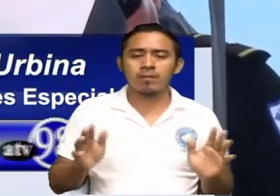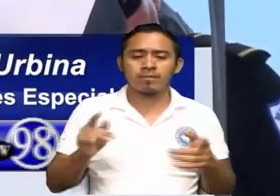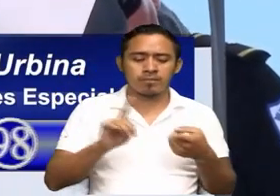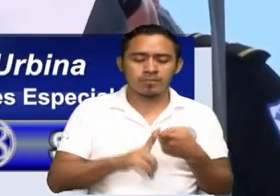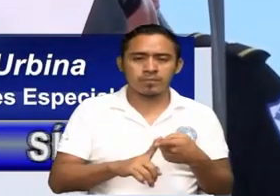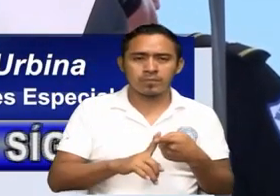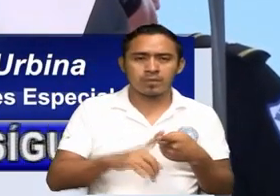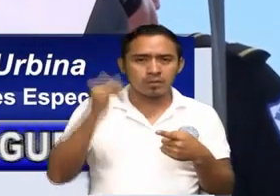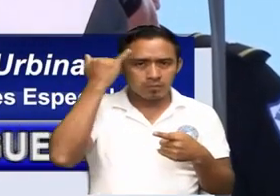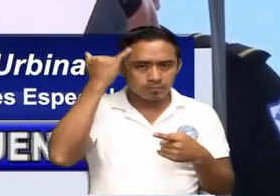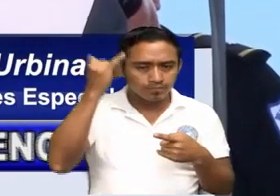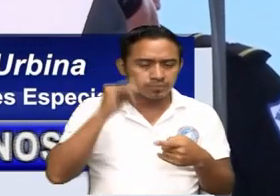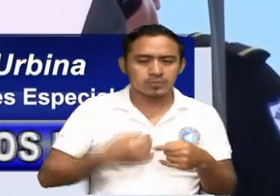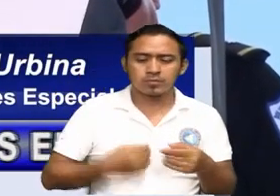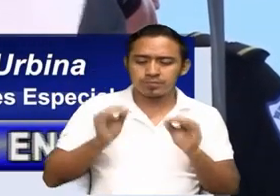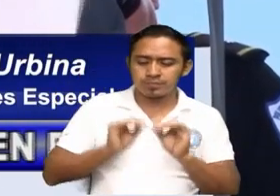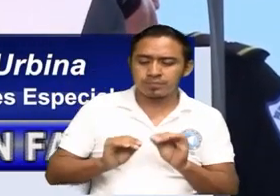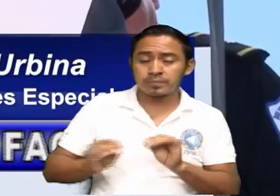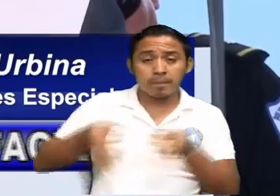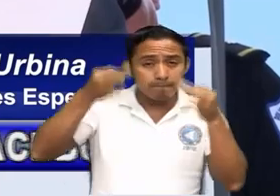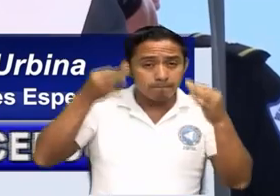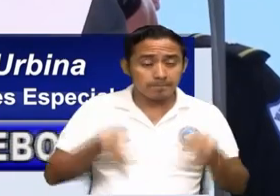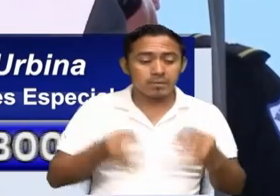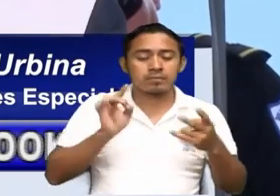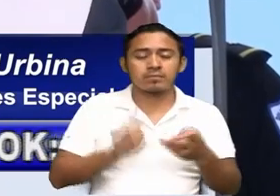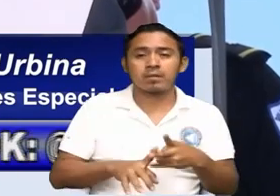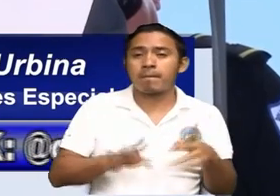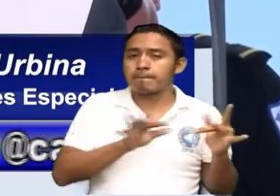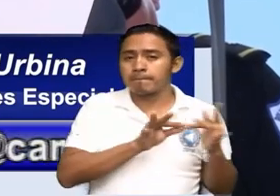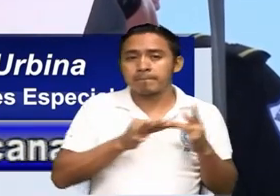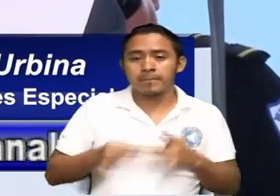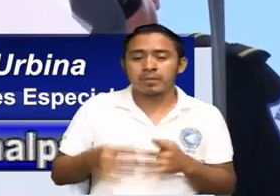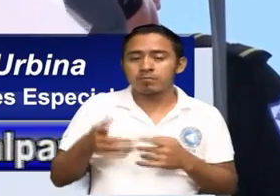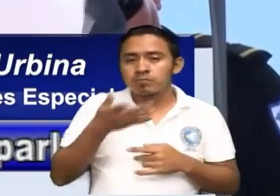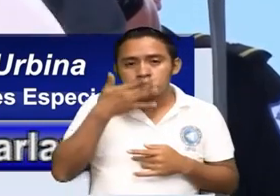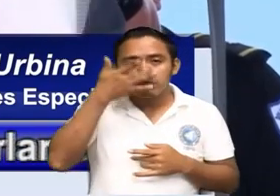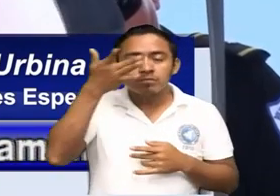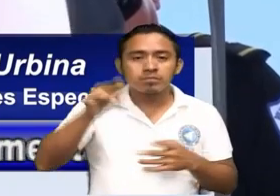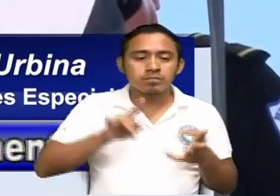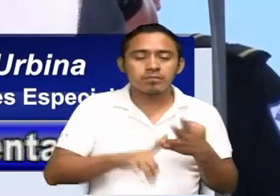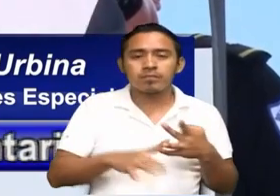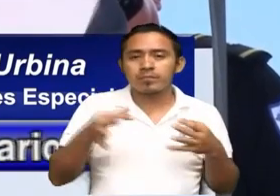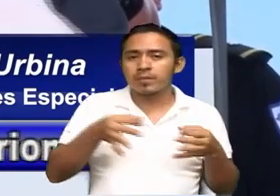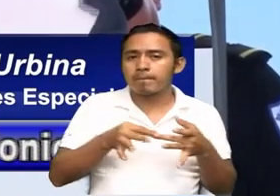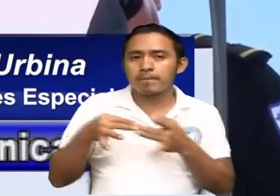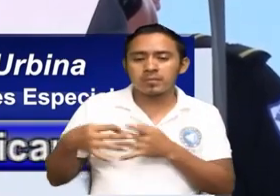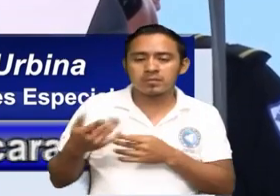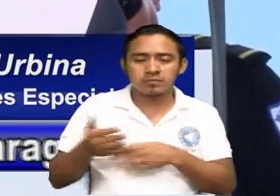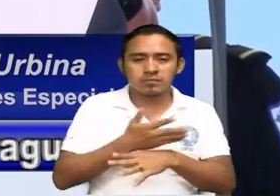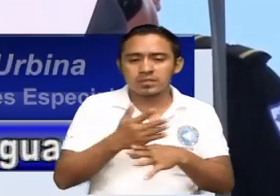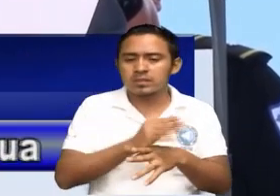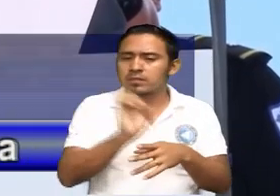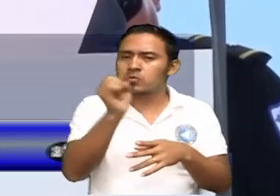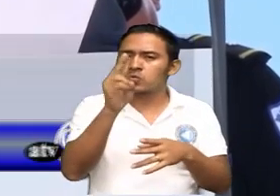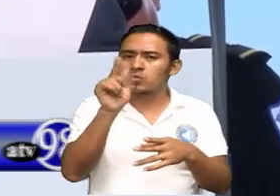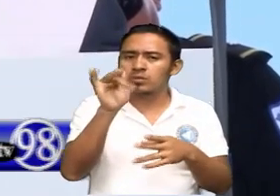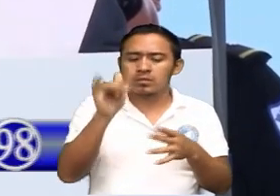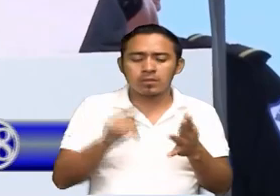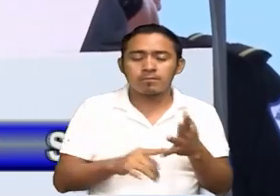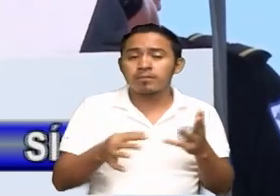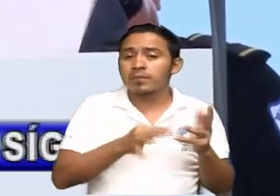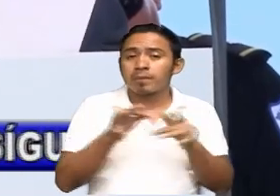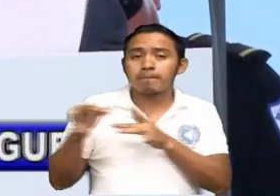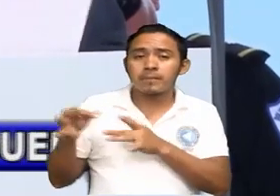del adiestramiento, disciplina general, disciplina especial de rastro, disciplina especial de sustancias, disciplina especial